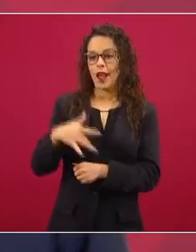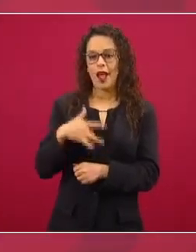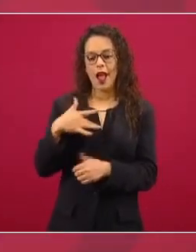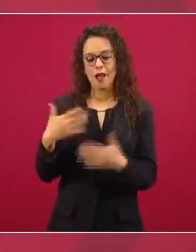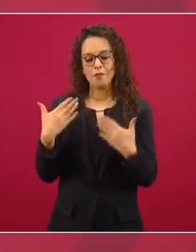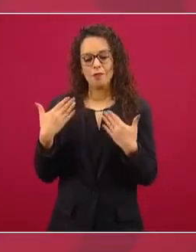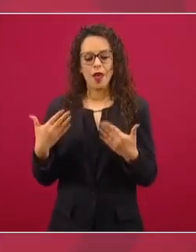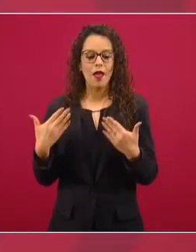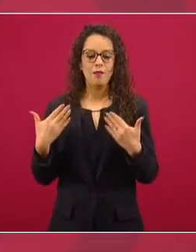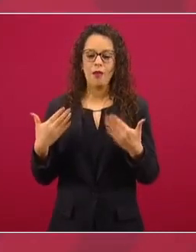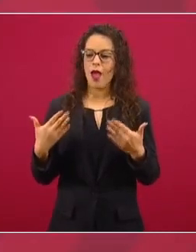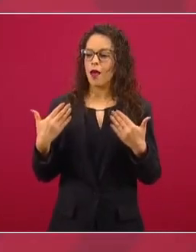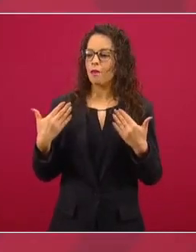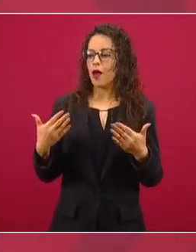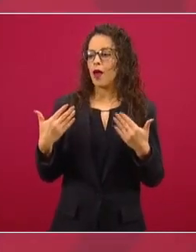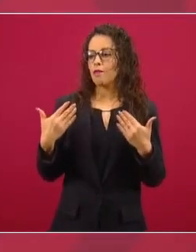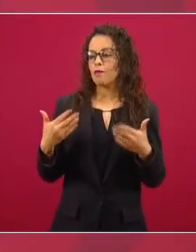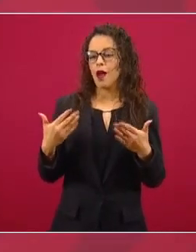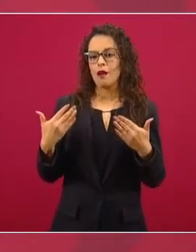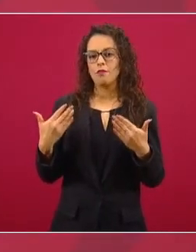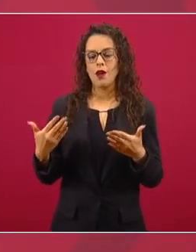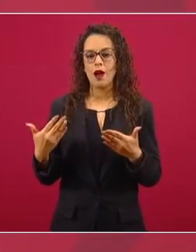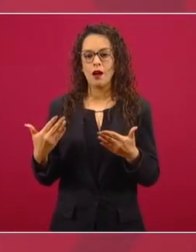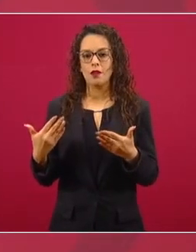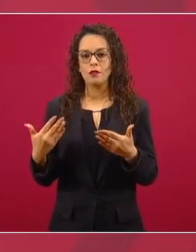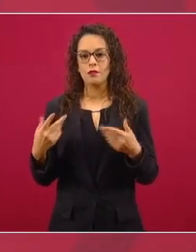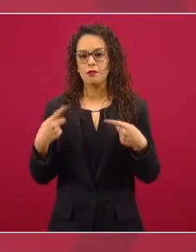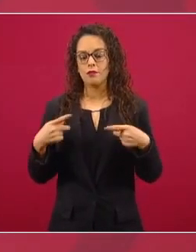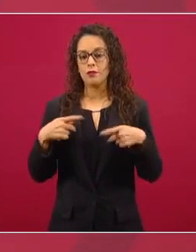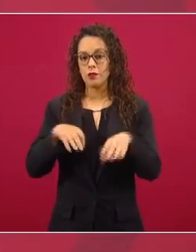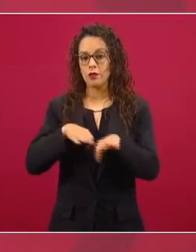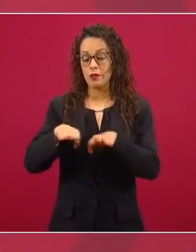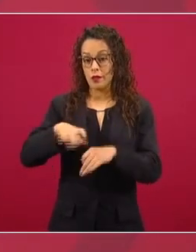los funcionarios.